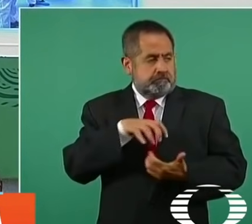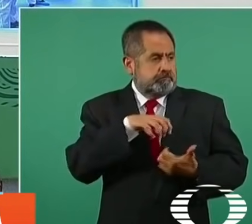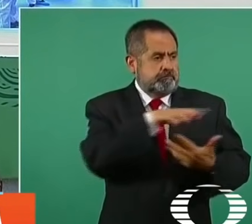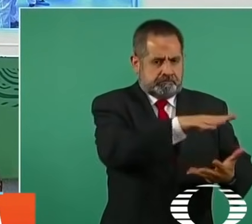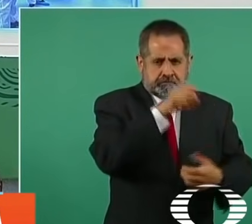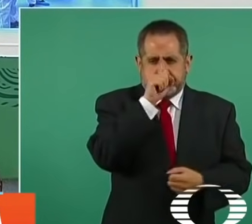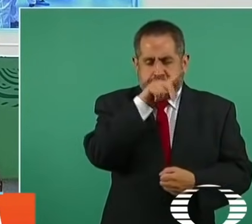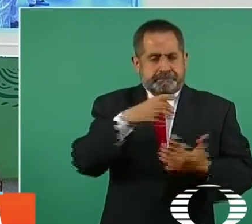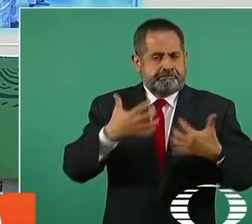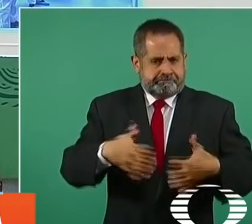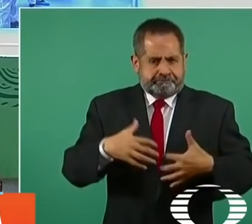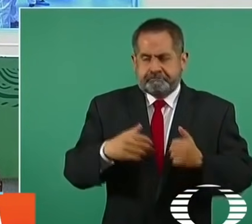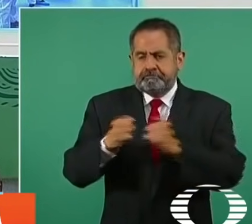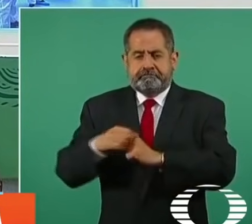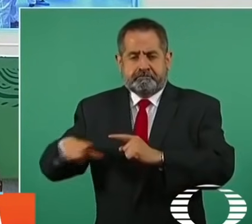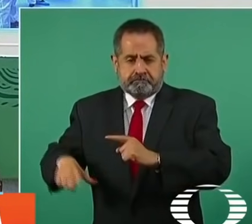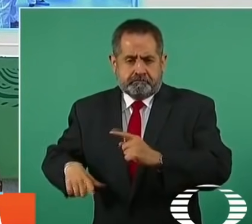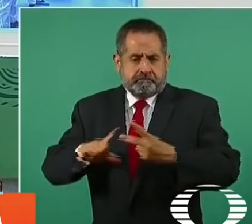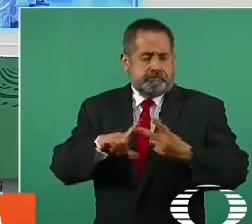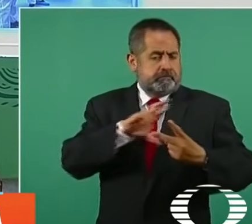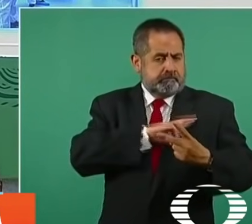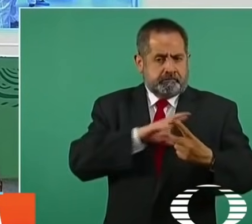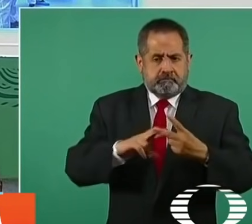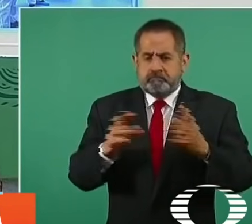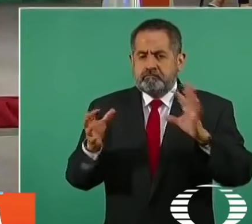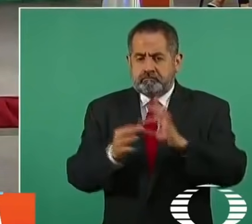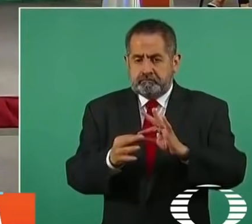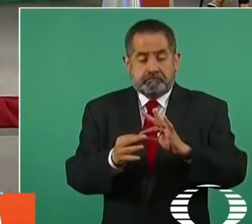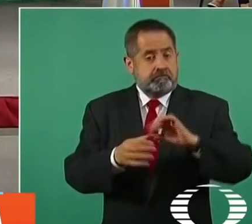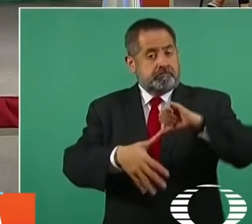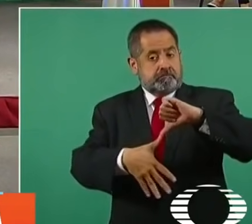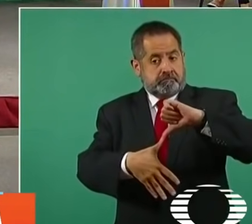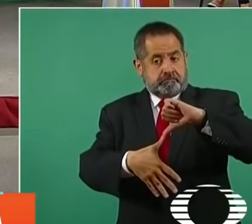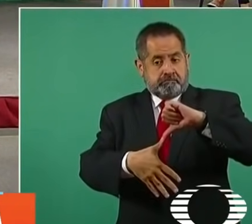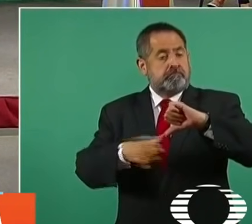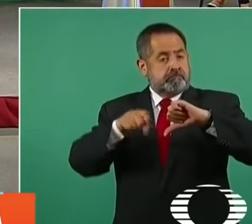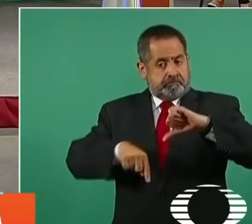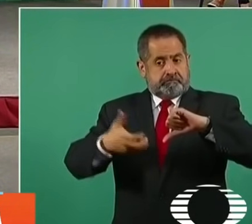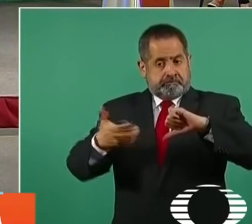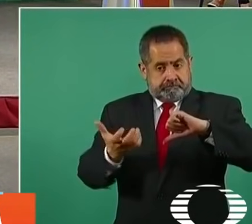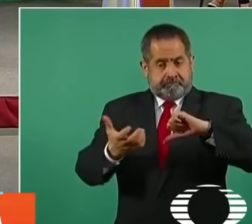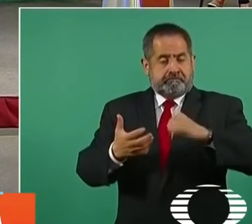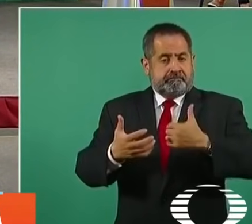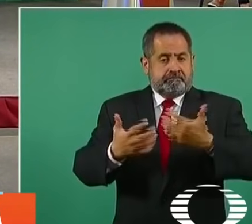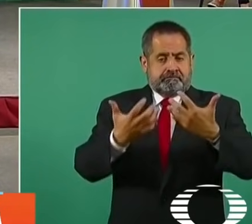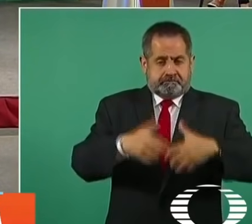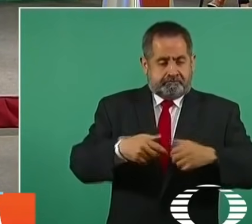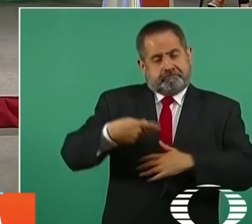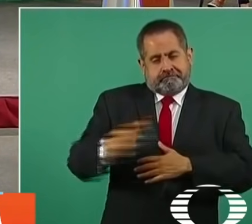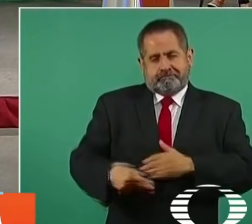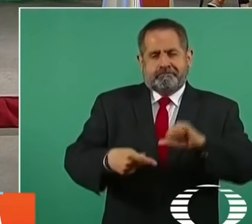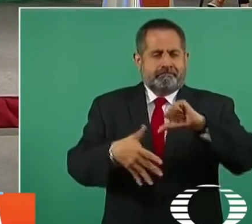combinación de esfuerzos del sector público, del sector privado, y que América Latina tenga producción, pues vamos a decir,